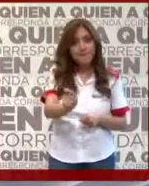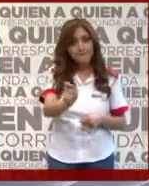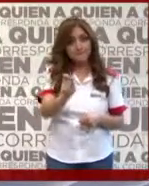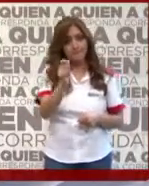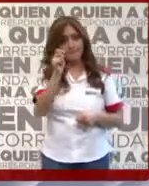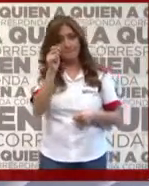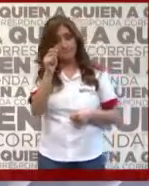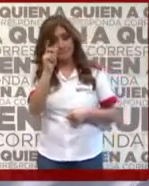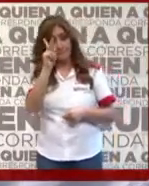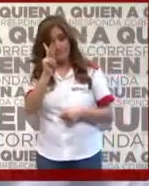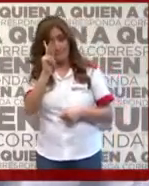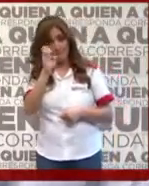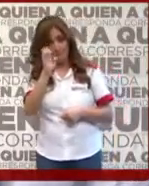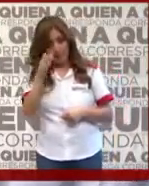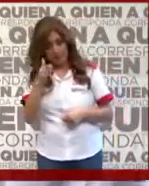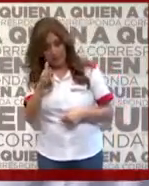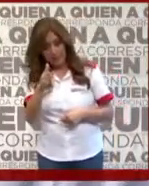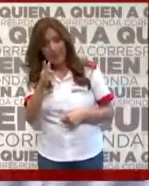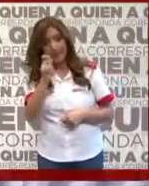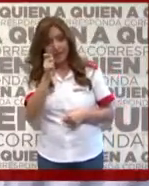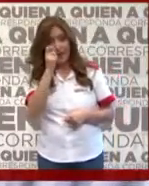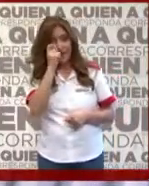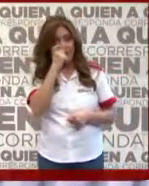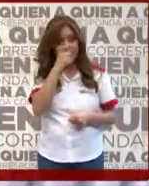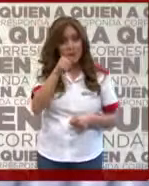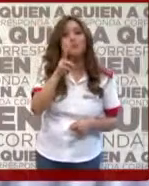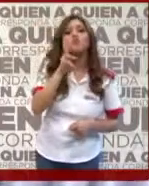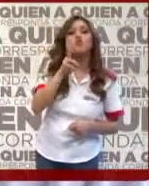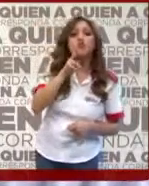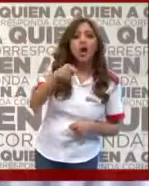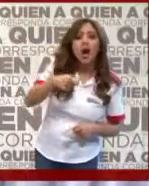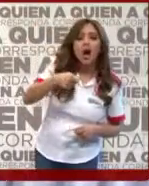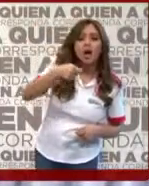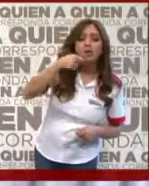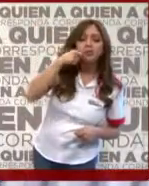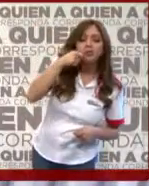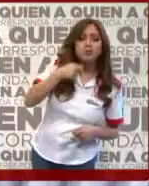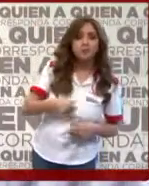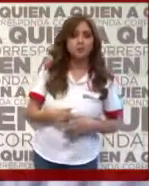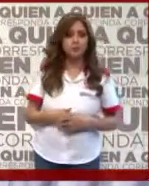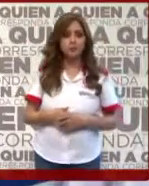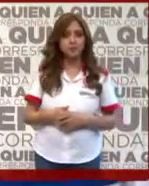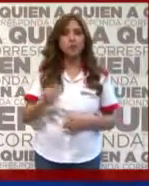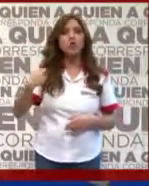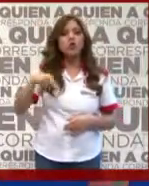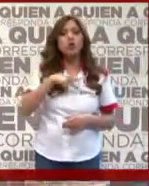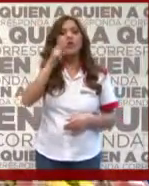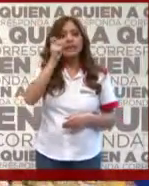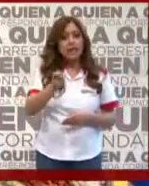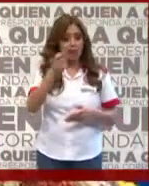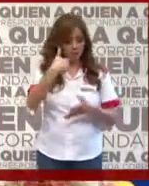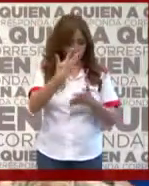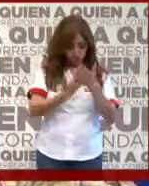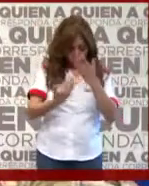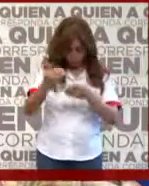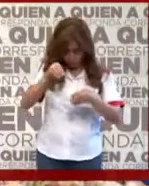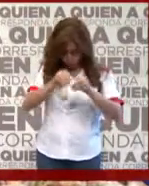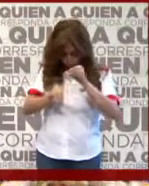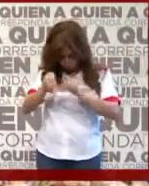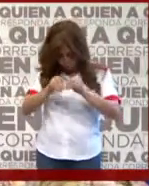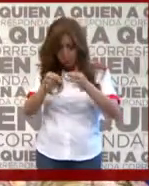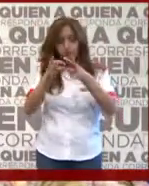¡Qué fresa esto! ¿Y luego? Pruébalo, por favor, está buenísimo. ¿Seguro? Lo que hacemos nosotros es que somos más artesanales. Y hacemos